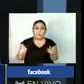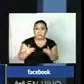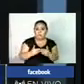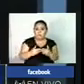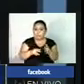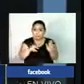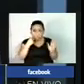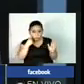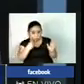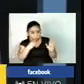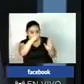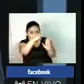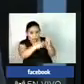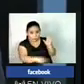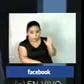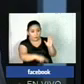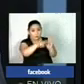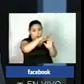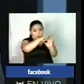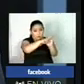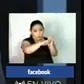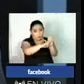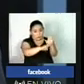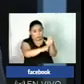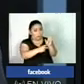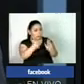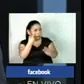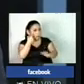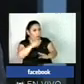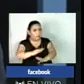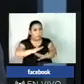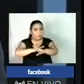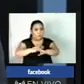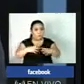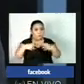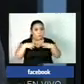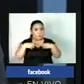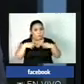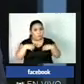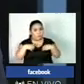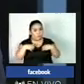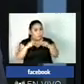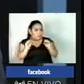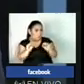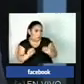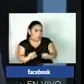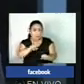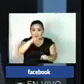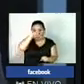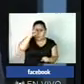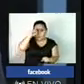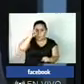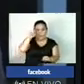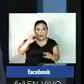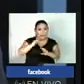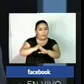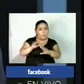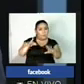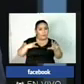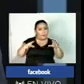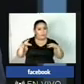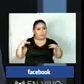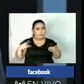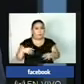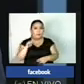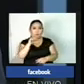los protocolos de bioseguridad que permitan que trabajemos sin contagiarnos Son